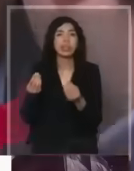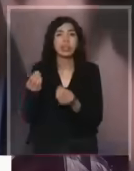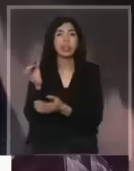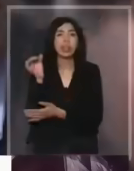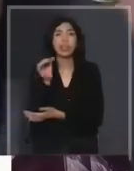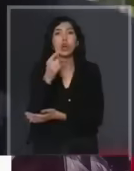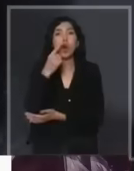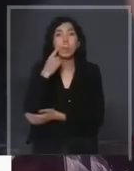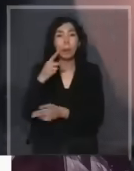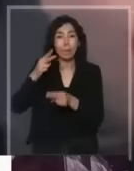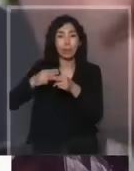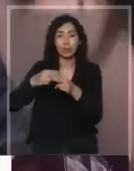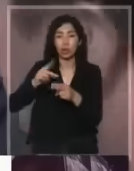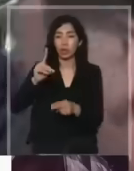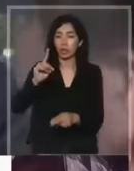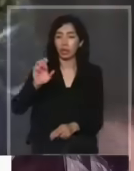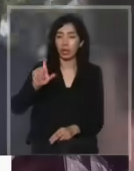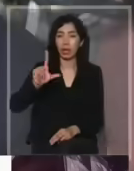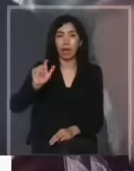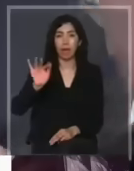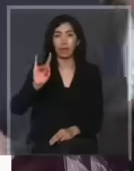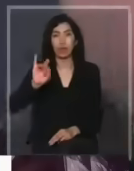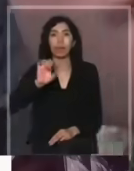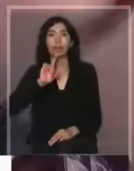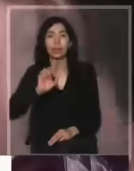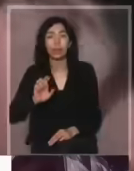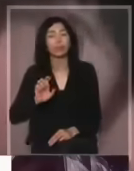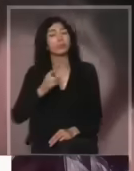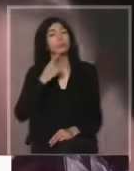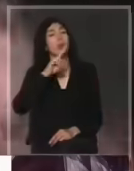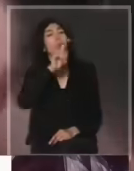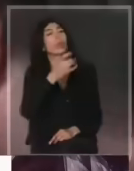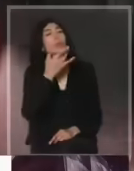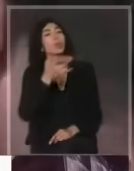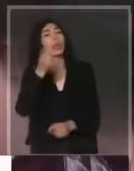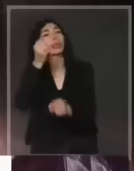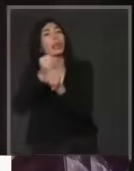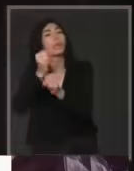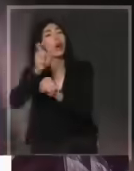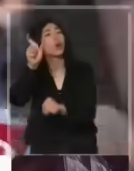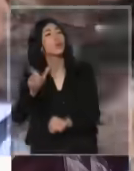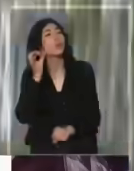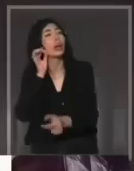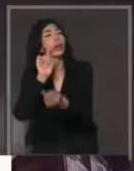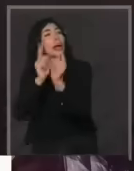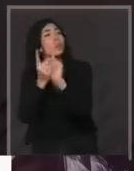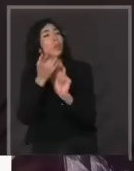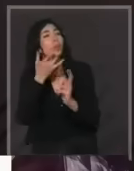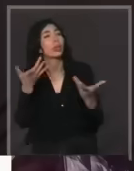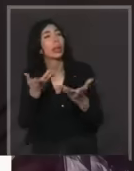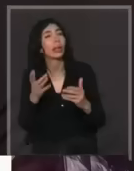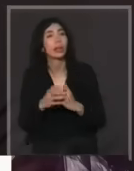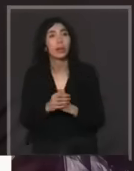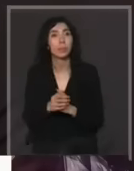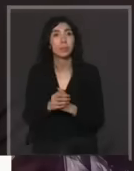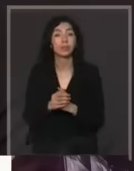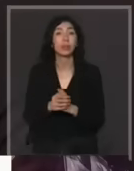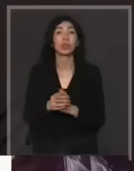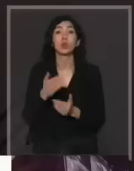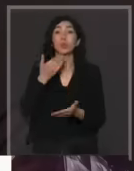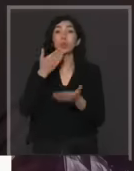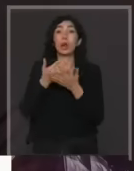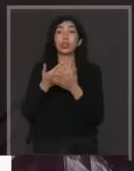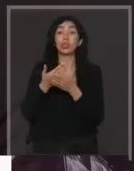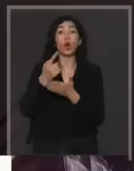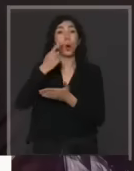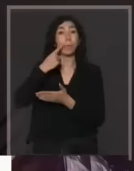fiscalía? Así describe por qué las labores de la denunciante se modificarían al interior de la subsecretaría. Cambiaron a partir de la vuelta de vacaciones